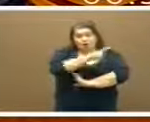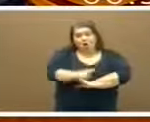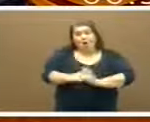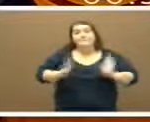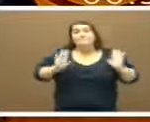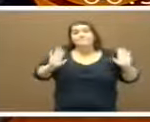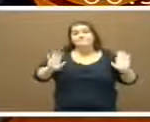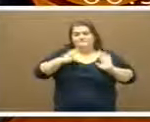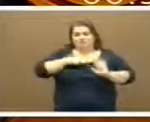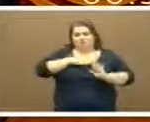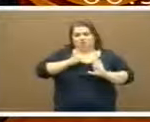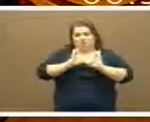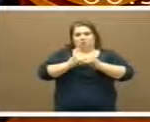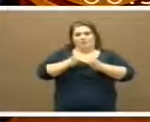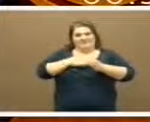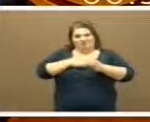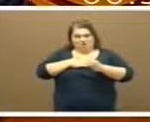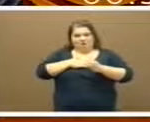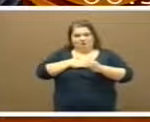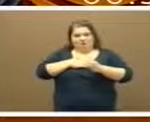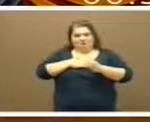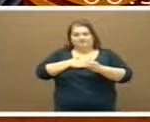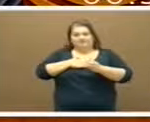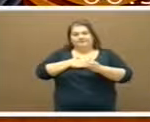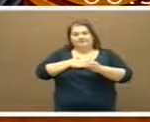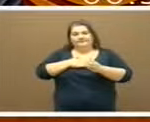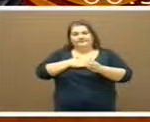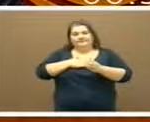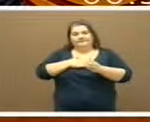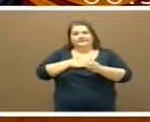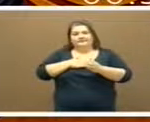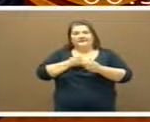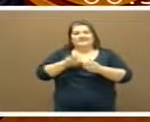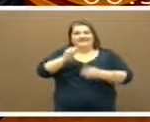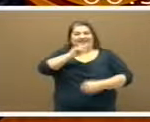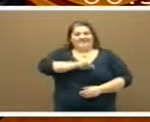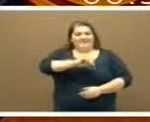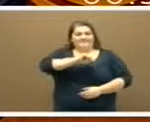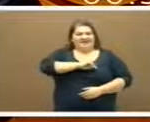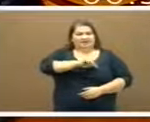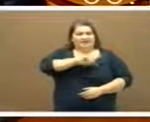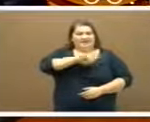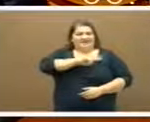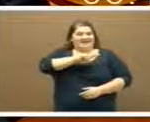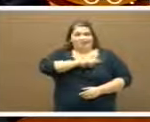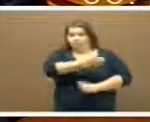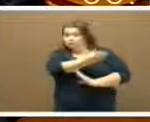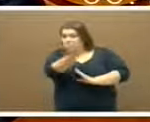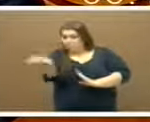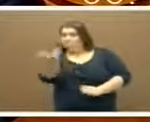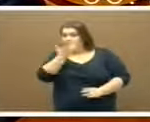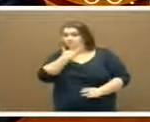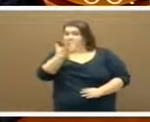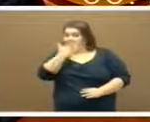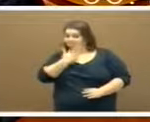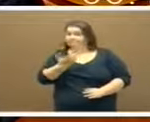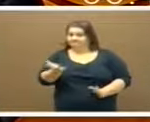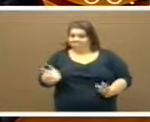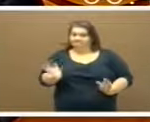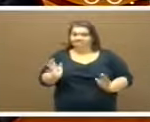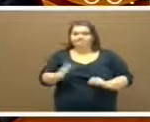fuerza política, conocedor de los sentimientos religiosos de muchos de ustedes,